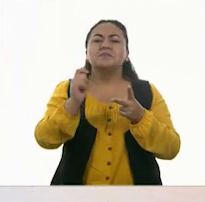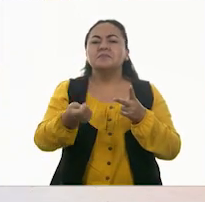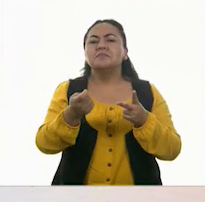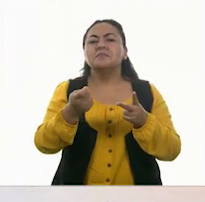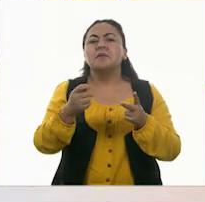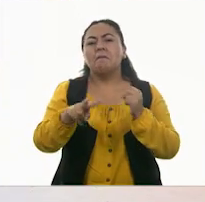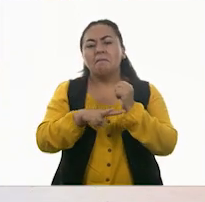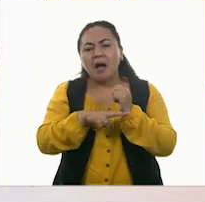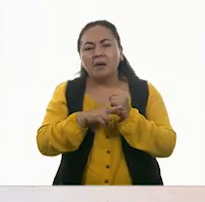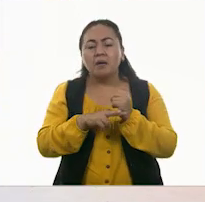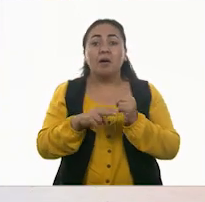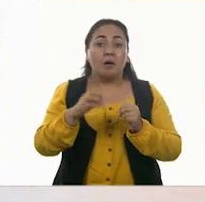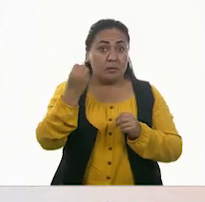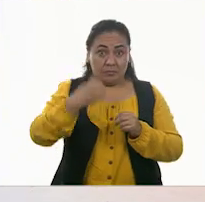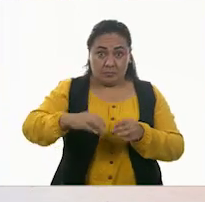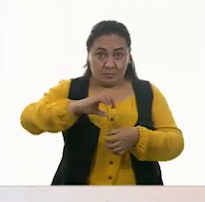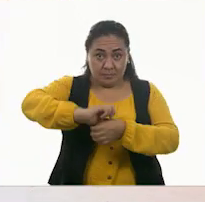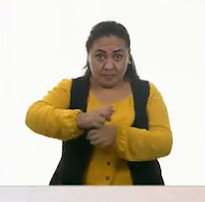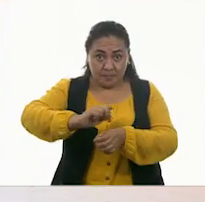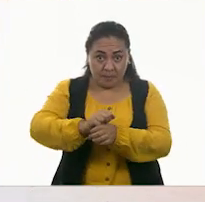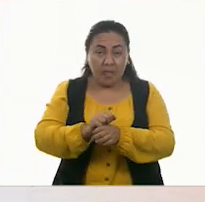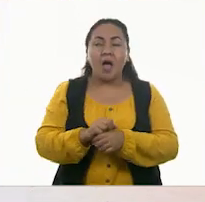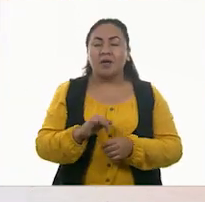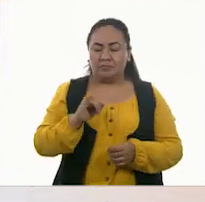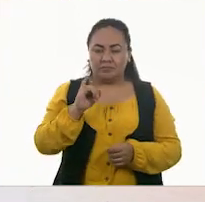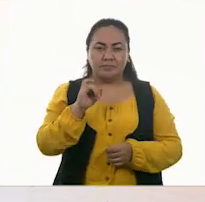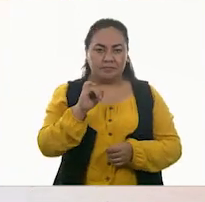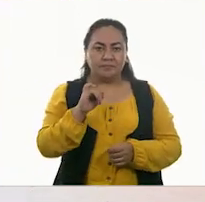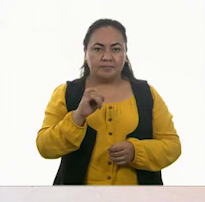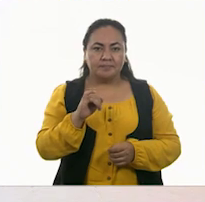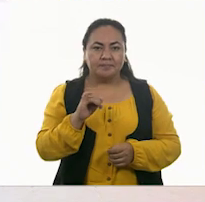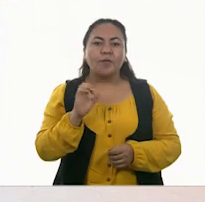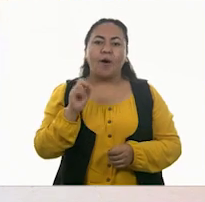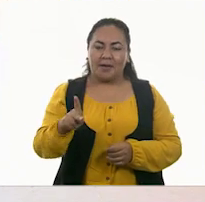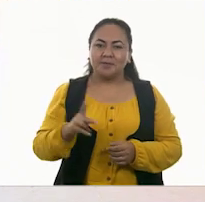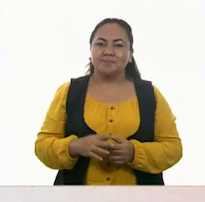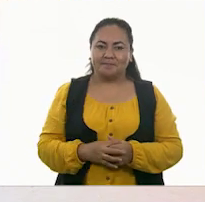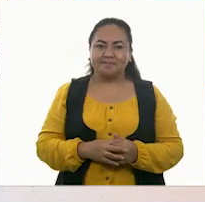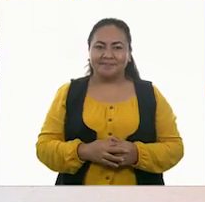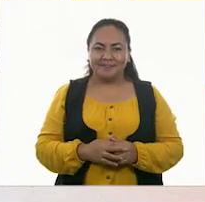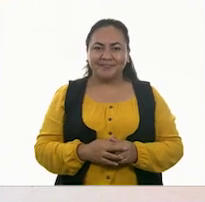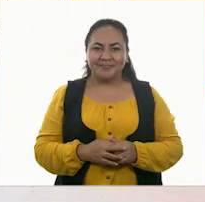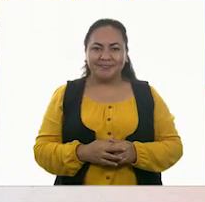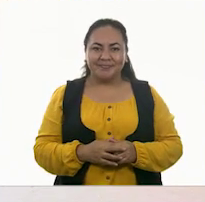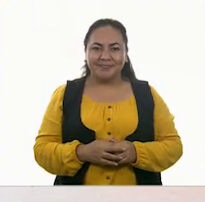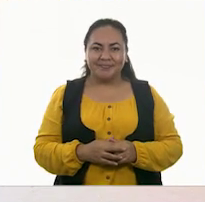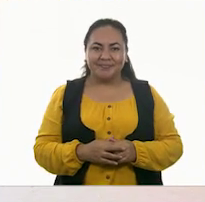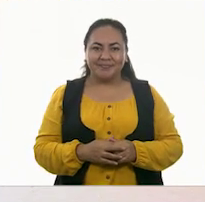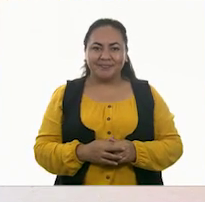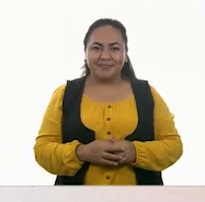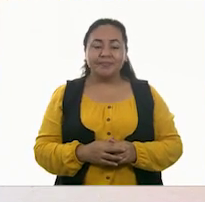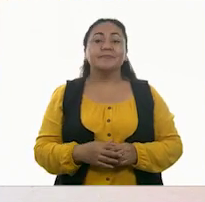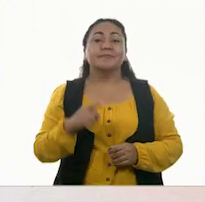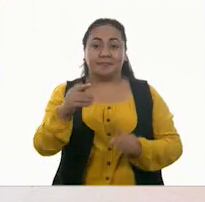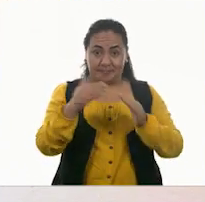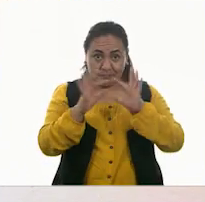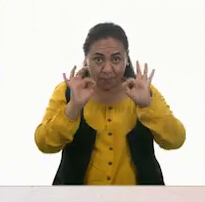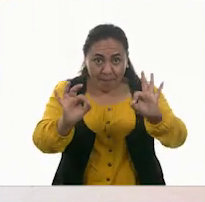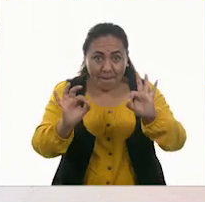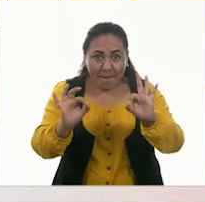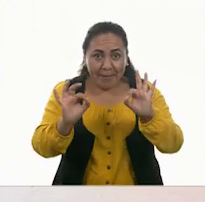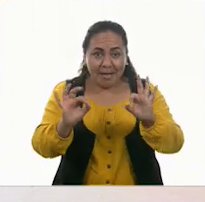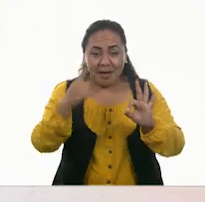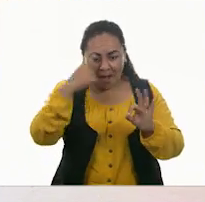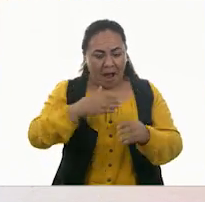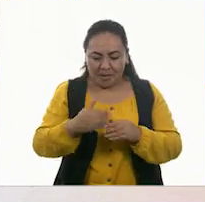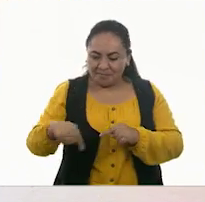volver a ocupar la tapa rosca? Sí. Por favor. Ahí el truco, amigos. Es correcto. Listos allá en casita, ya están las